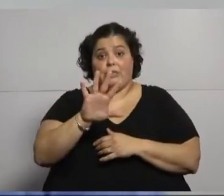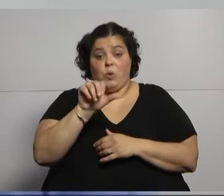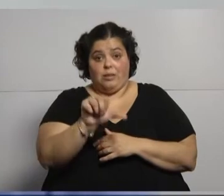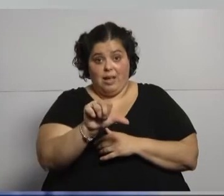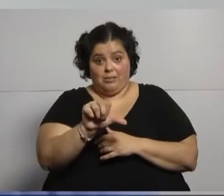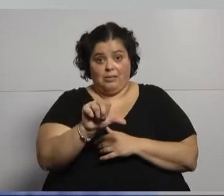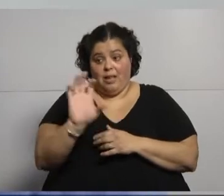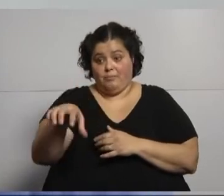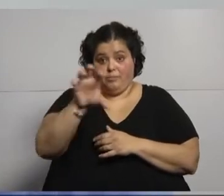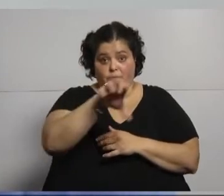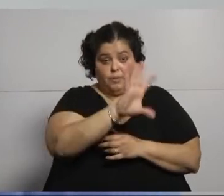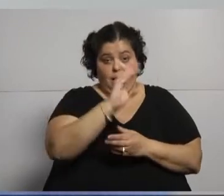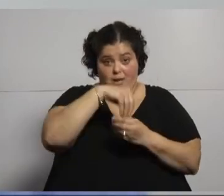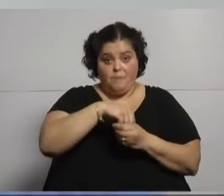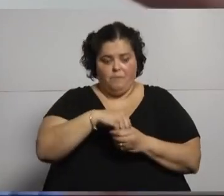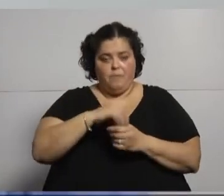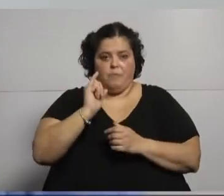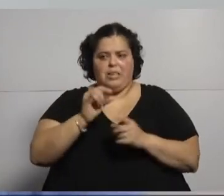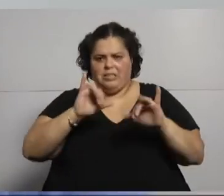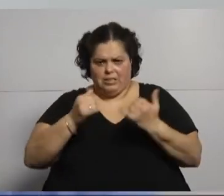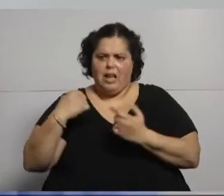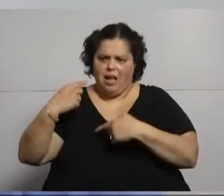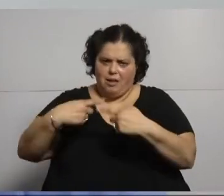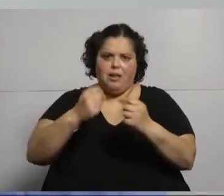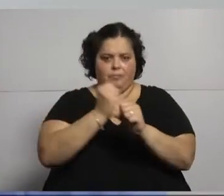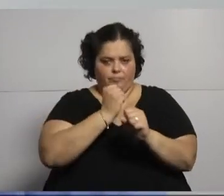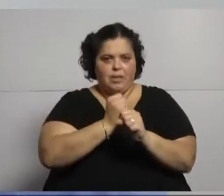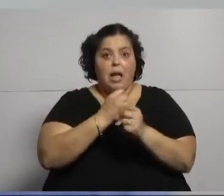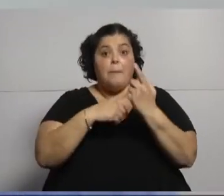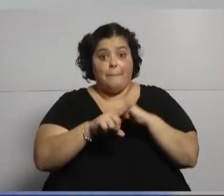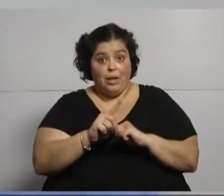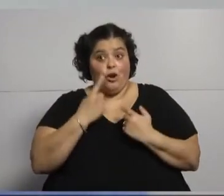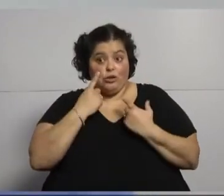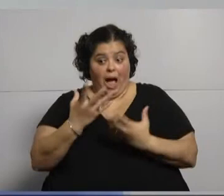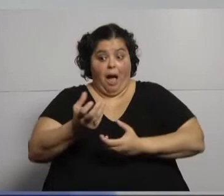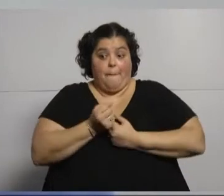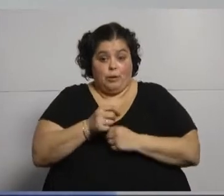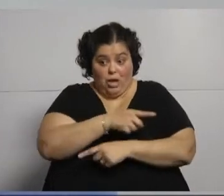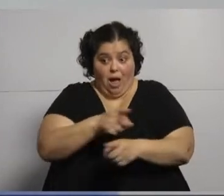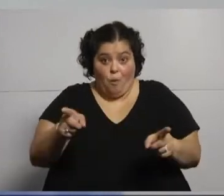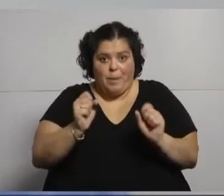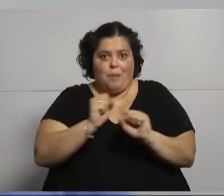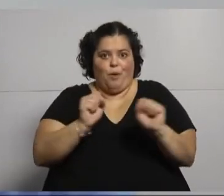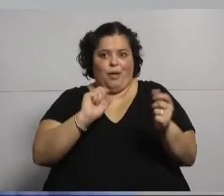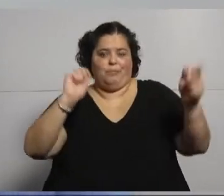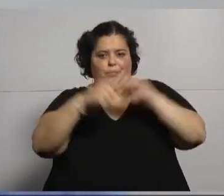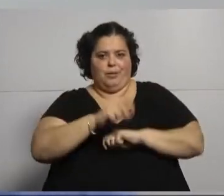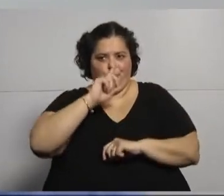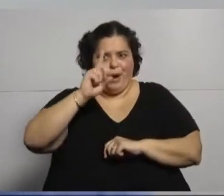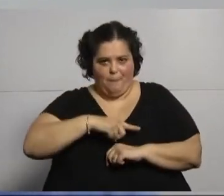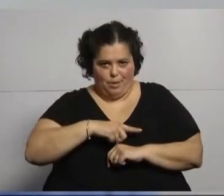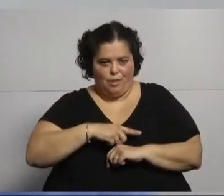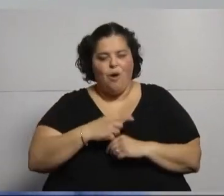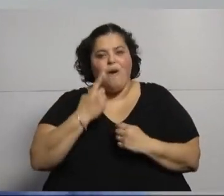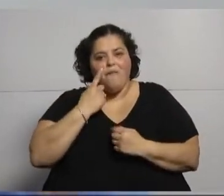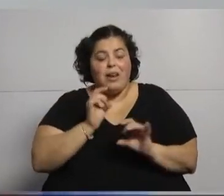avances significativos. Y en eso nos paramos para poder reaccionar muy rápidamente, poder ver muy claro con qué contábamos